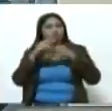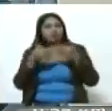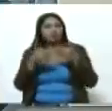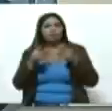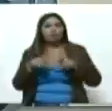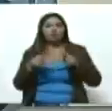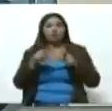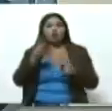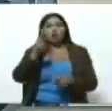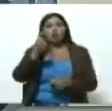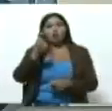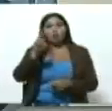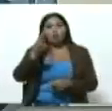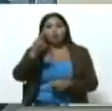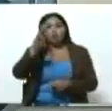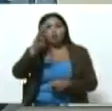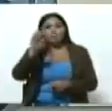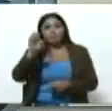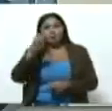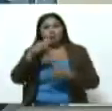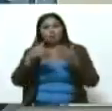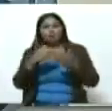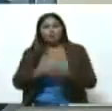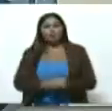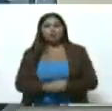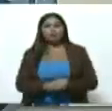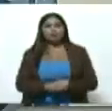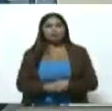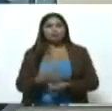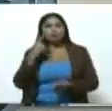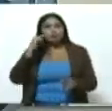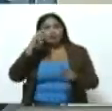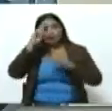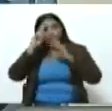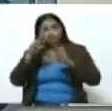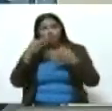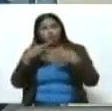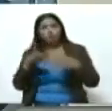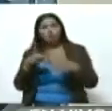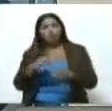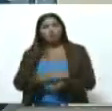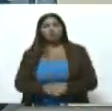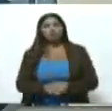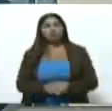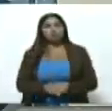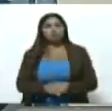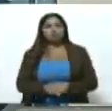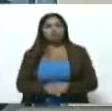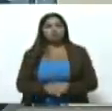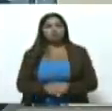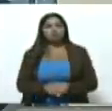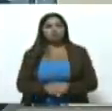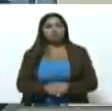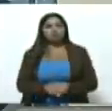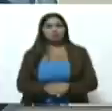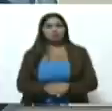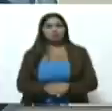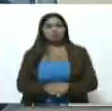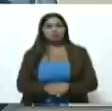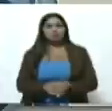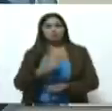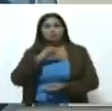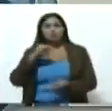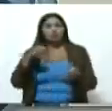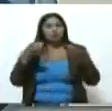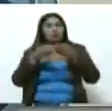urbe normal, por razones obvias, tal vez. Pues allá va a ir los equipos